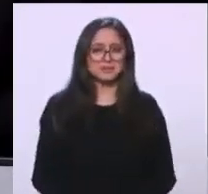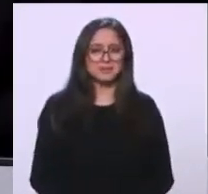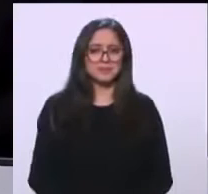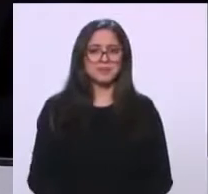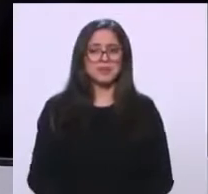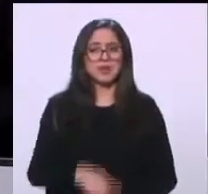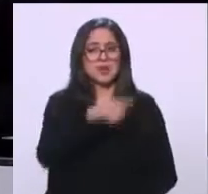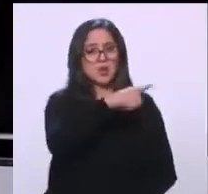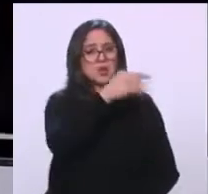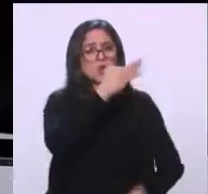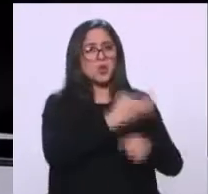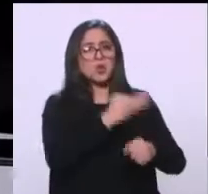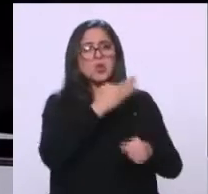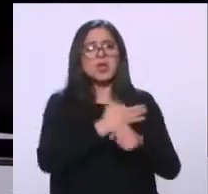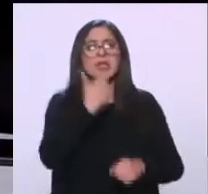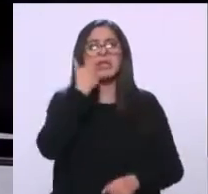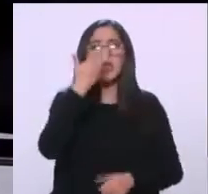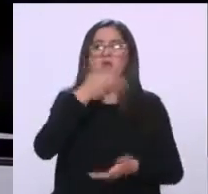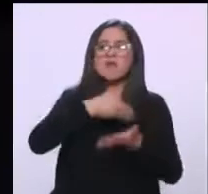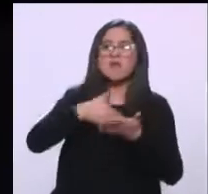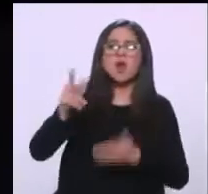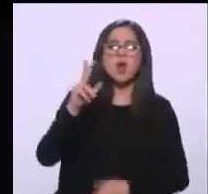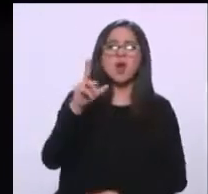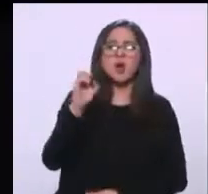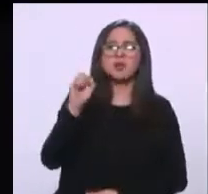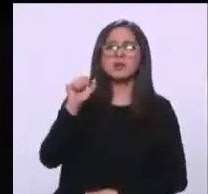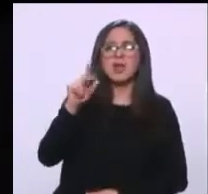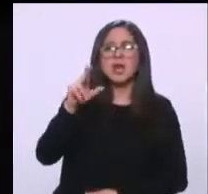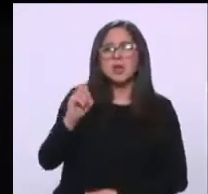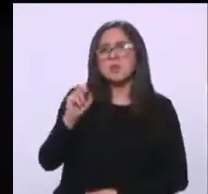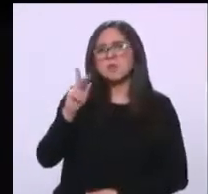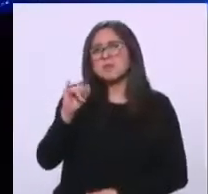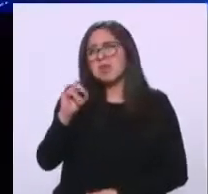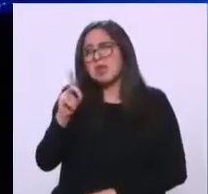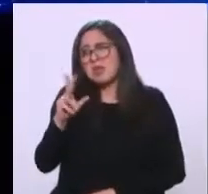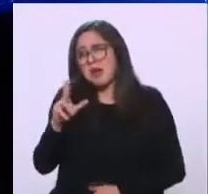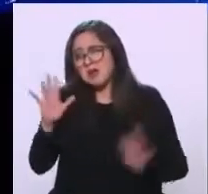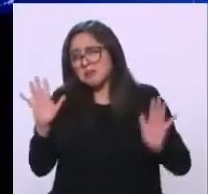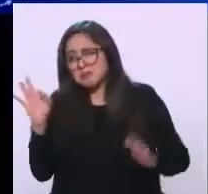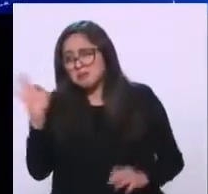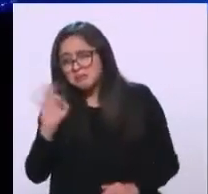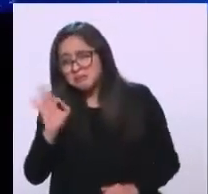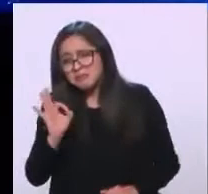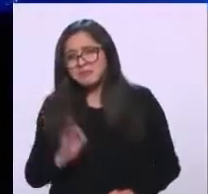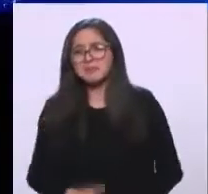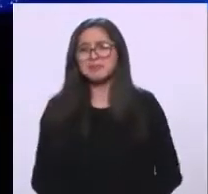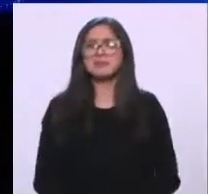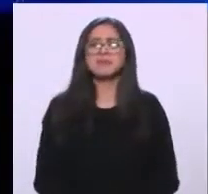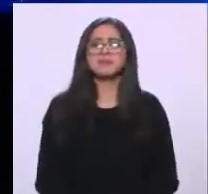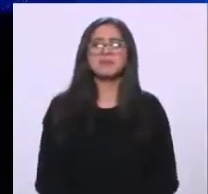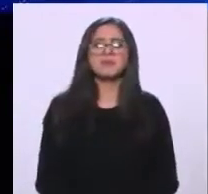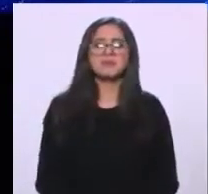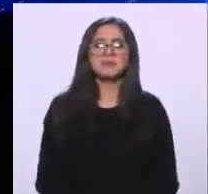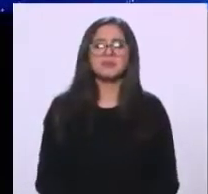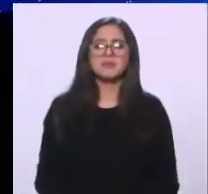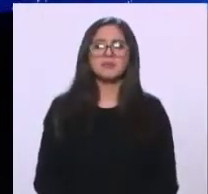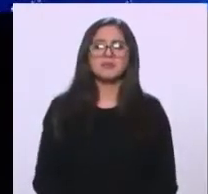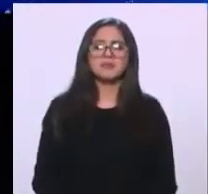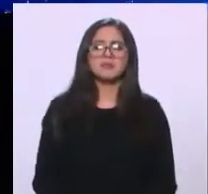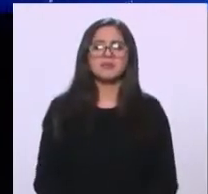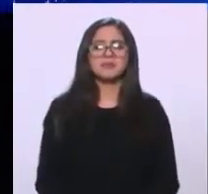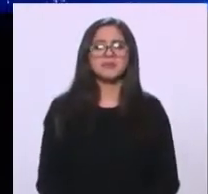de Rosario Piedra. Claro, el propósito político, digamos, y creo que en ese sentido, digo, no